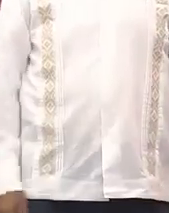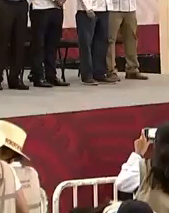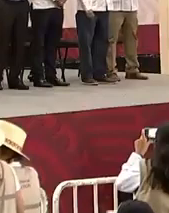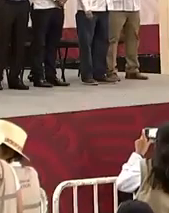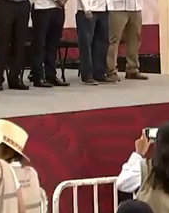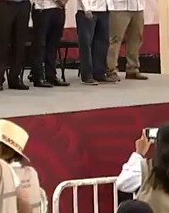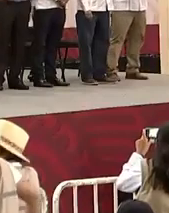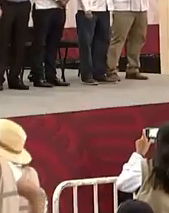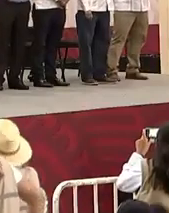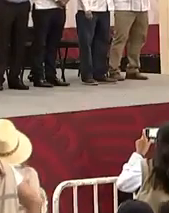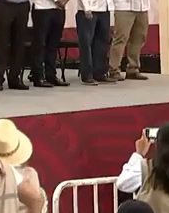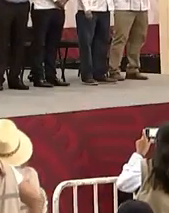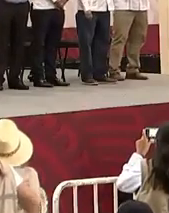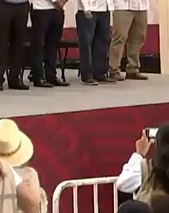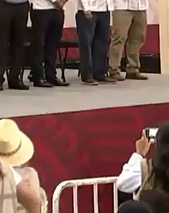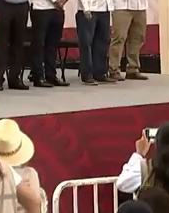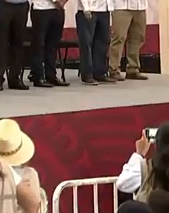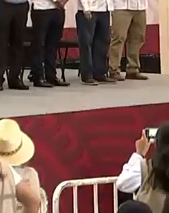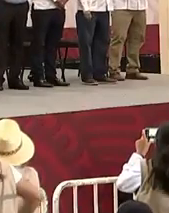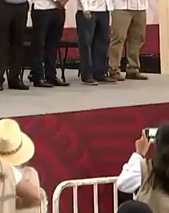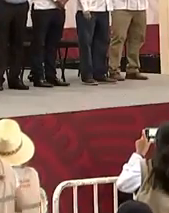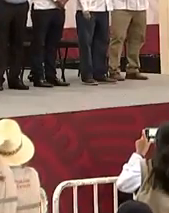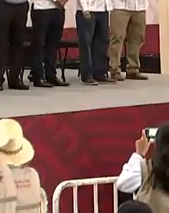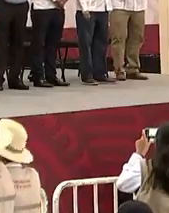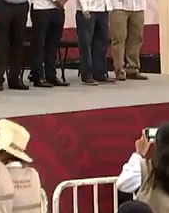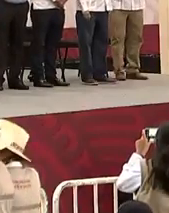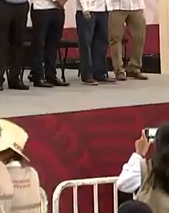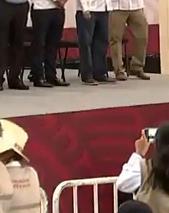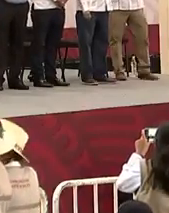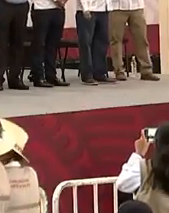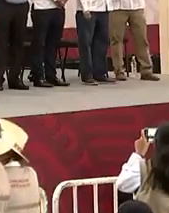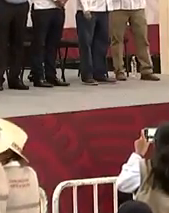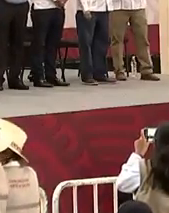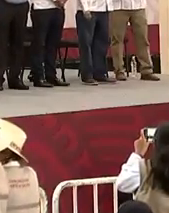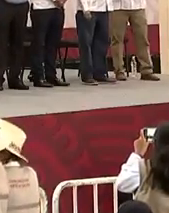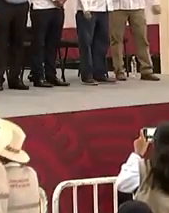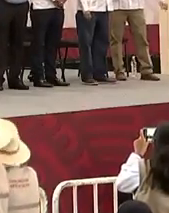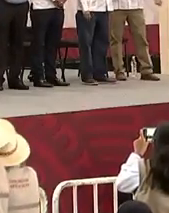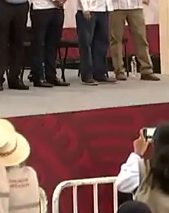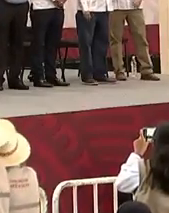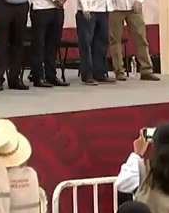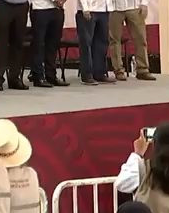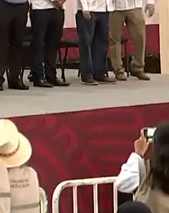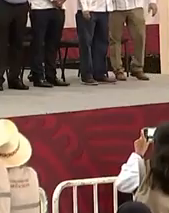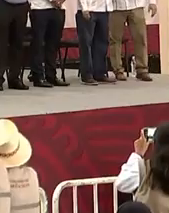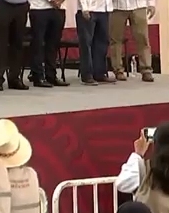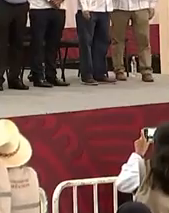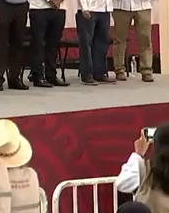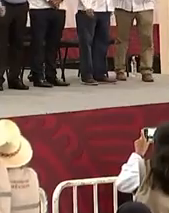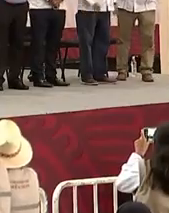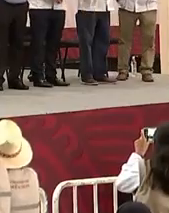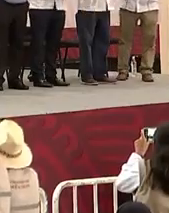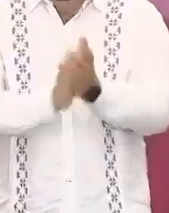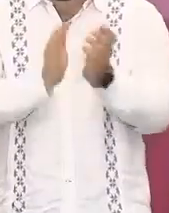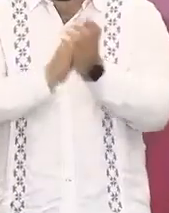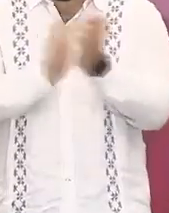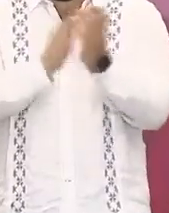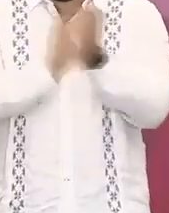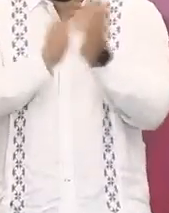El director de Operaciones de la Distribuidora e Impulsora Comercial Conasupo, Jesús Salvador Valencia Guzmán.